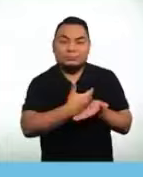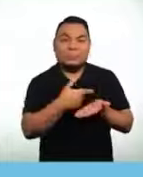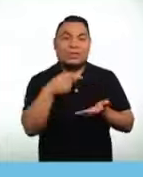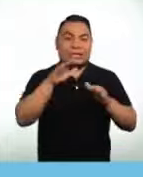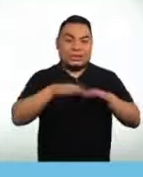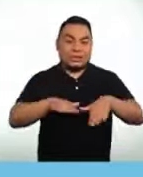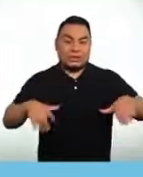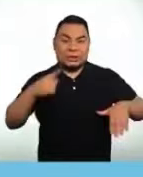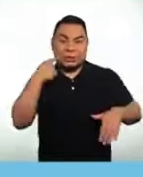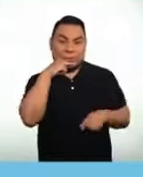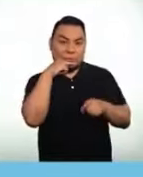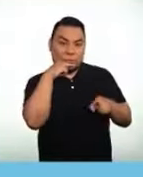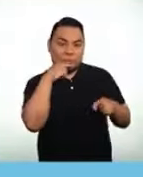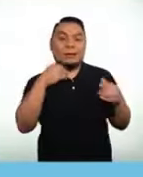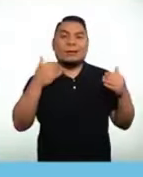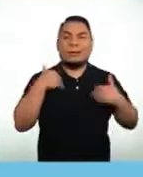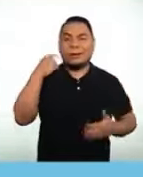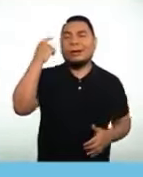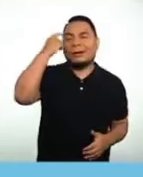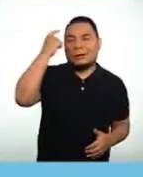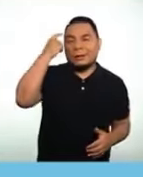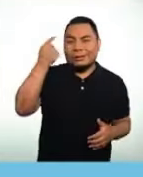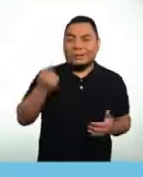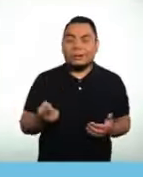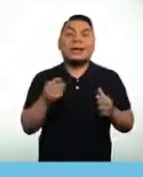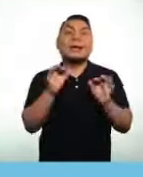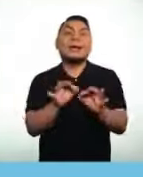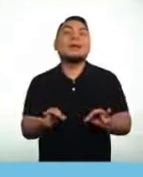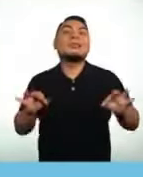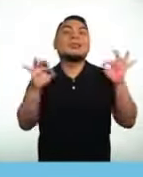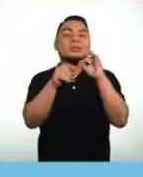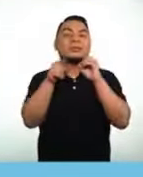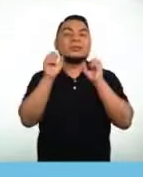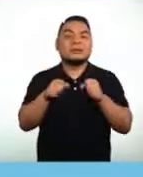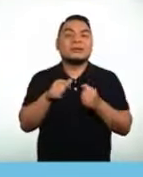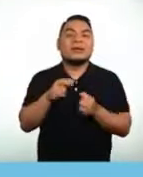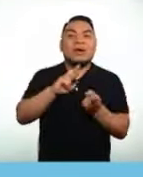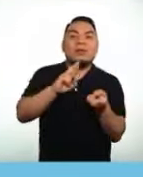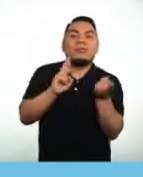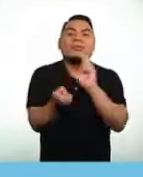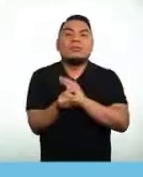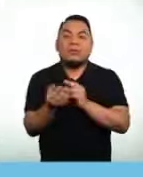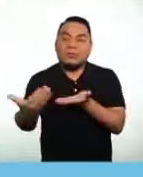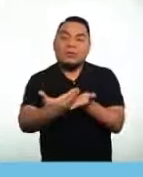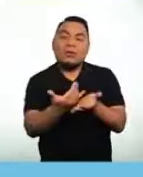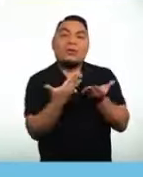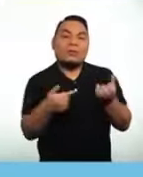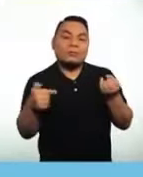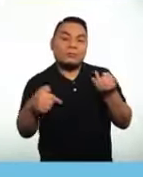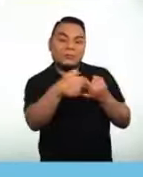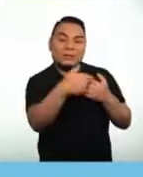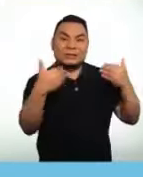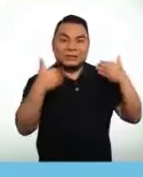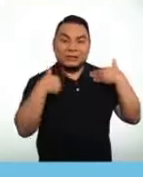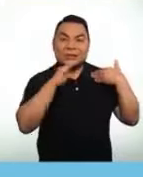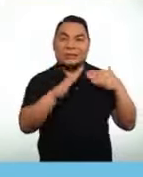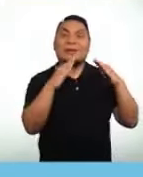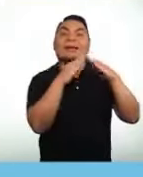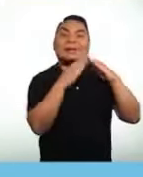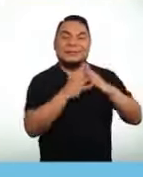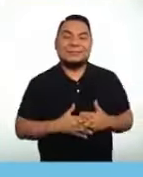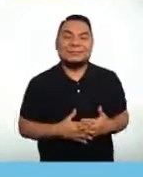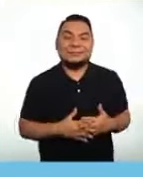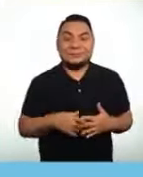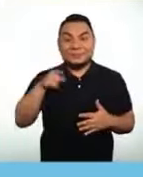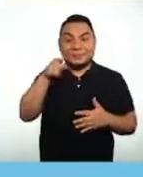reciclado, la niña y el niño tomarán conciencia sobre la importancia de reutilizar algunos elementos que